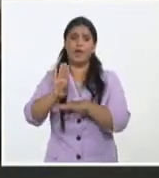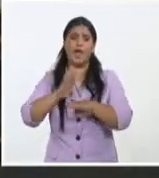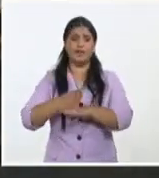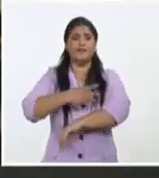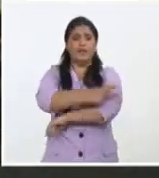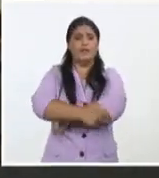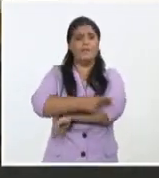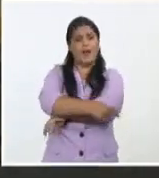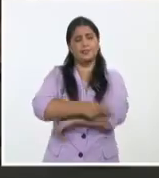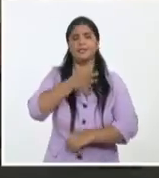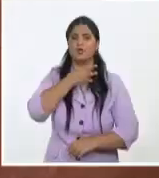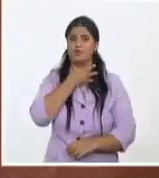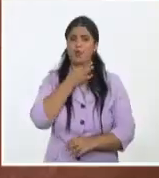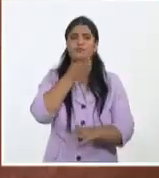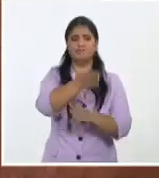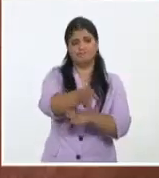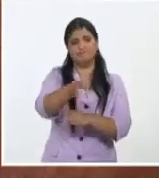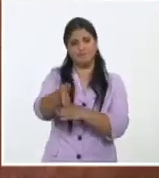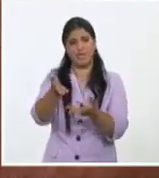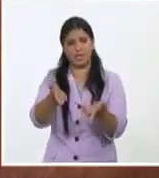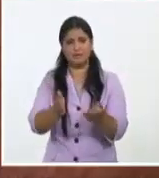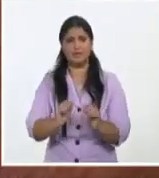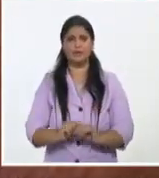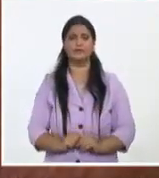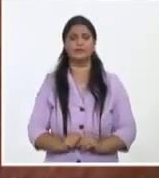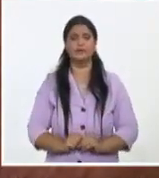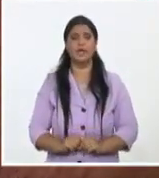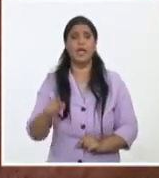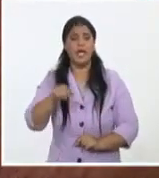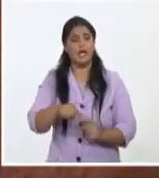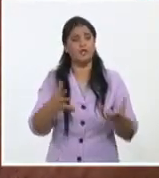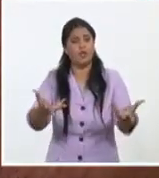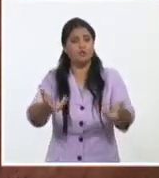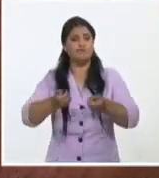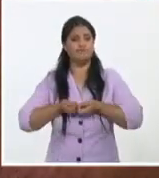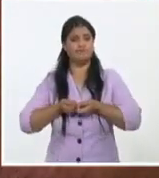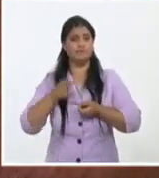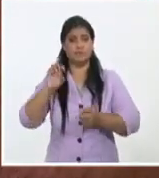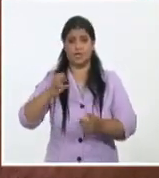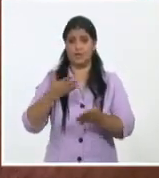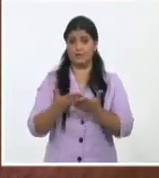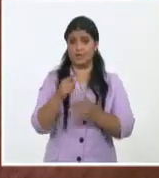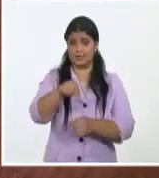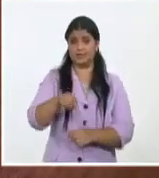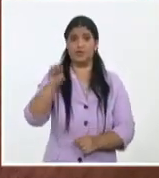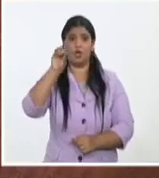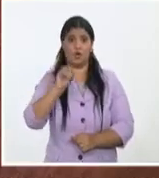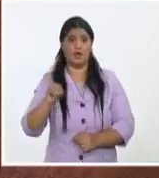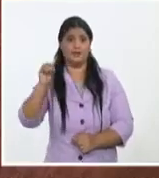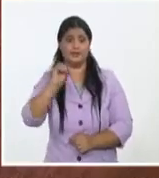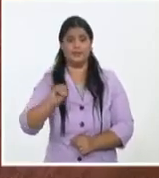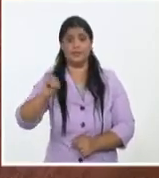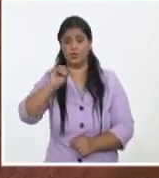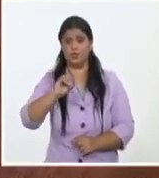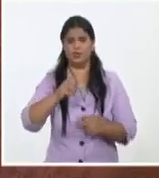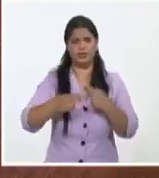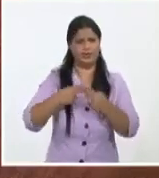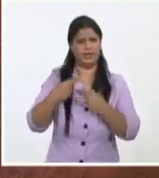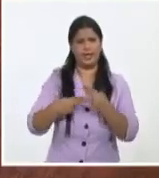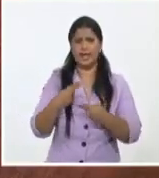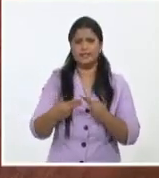riesgo. COVAX lo que va a recoger es el excedente de vacunas que estos países